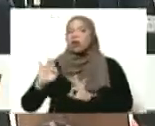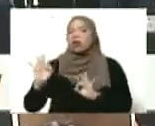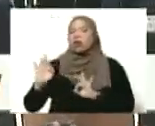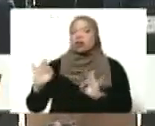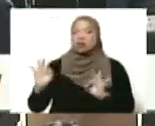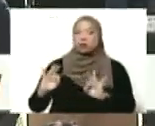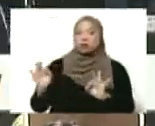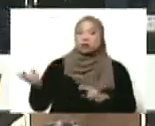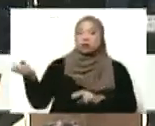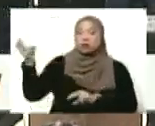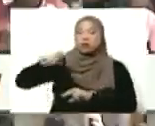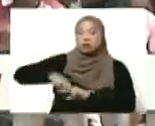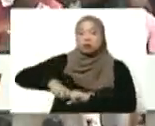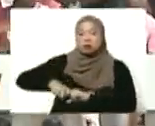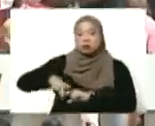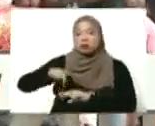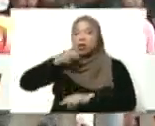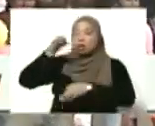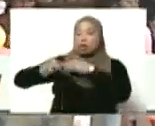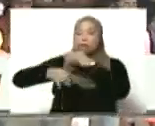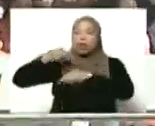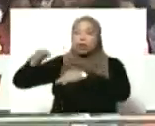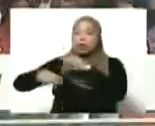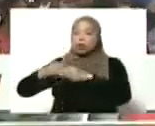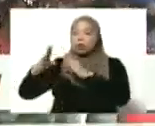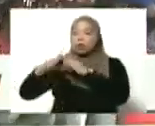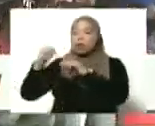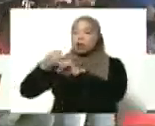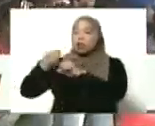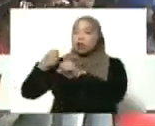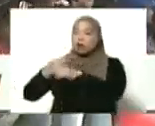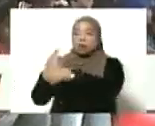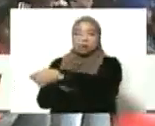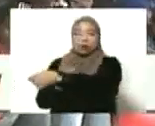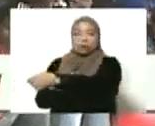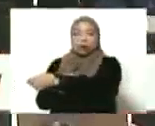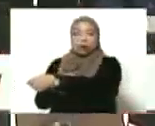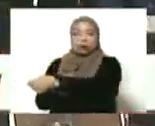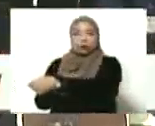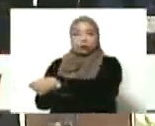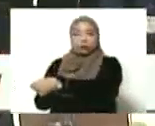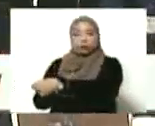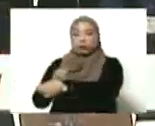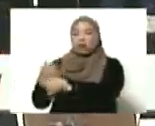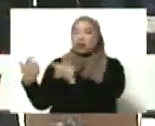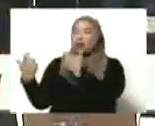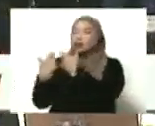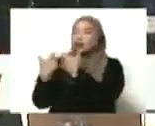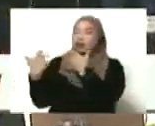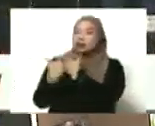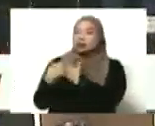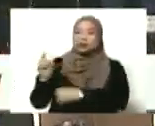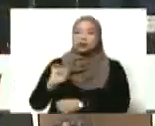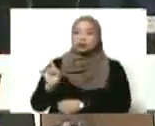lo senté y les dije, hermano, vamos a trabajar como hermanos. Vamos a dejar la peleadera. ¿Qué estoy haciendo?